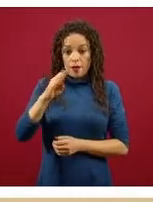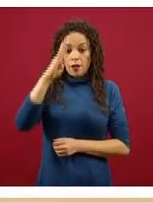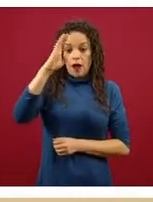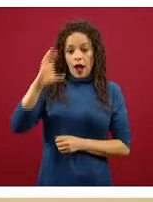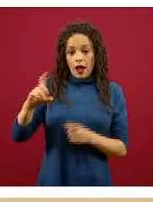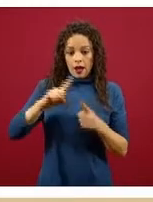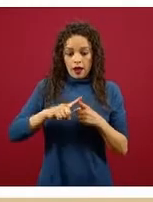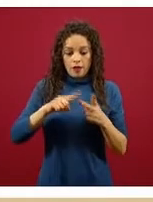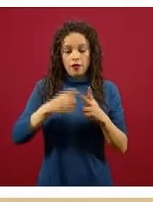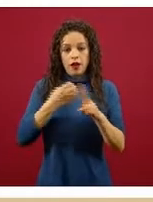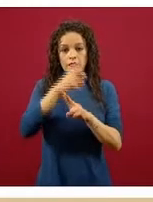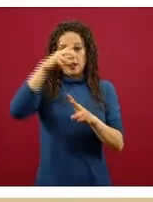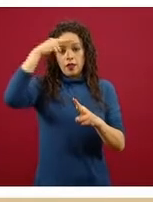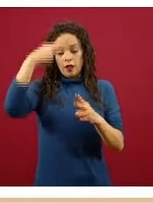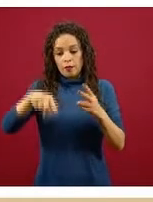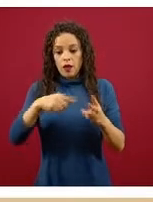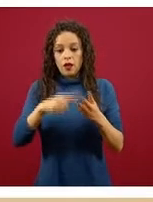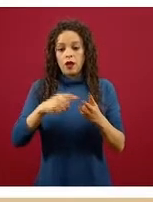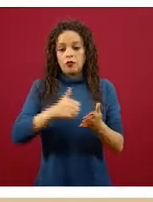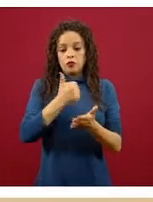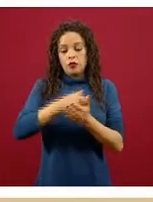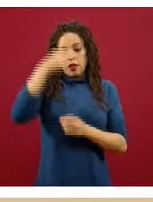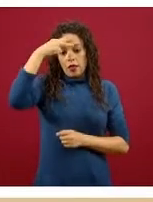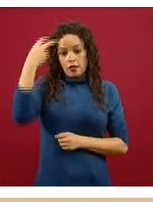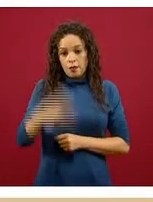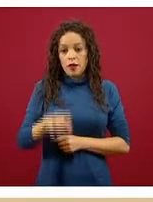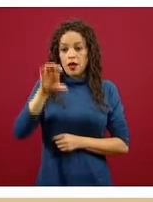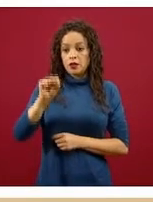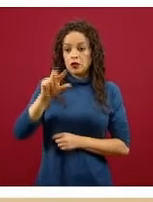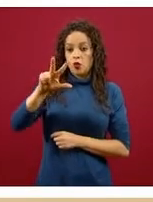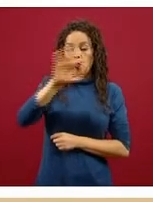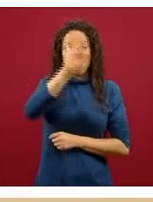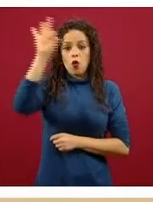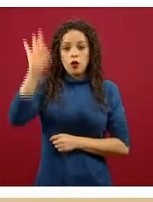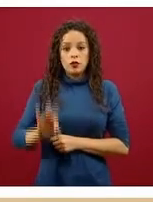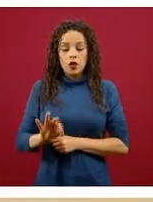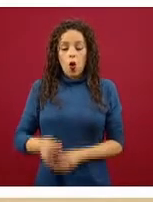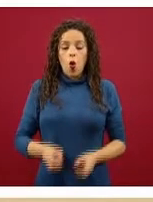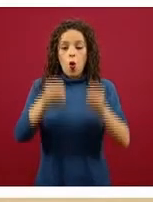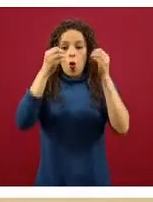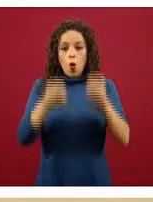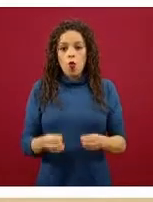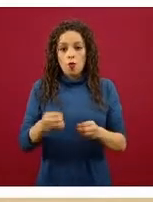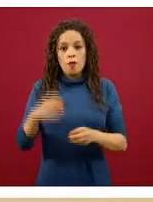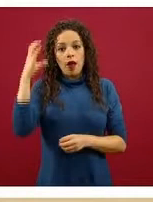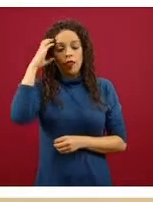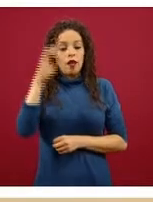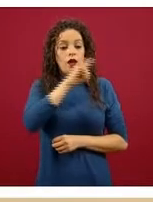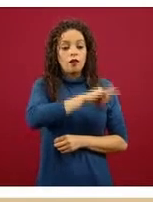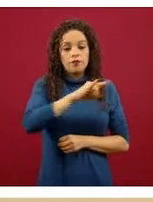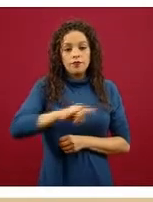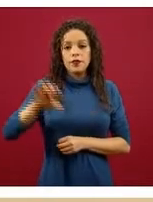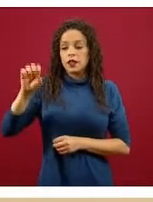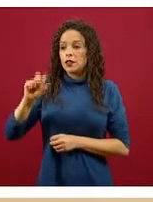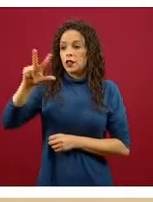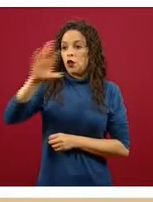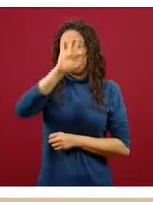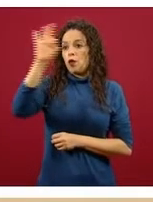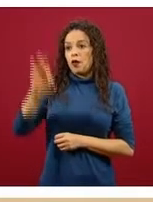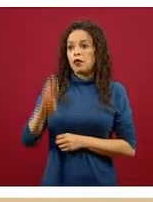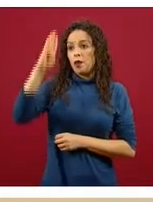los primeros tres lugares con el 68 por ciento de ocupación el 60 y 68 por ciento baja california